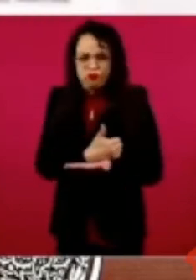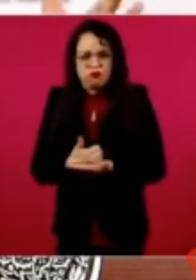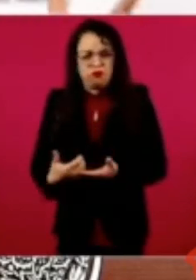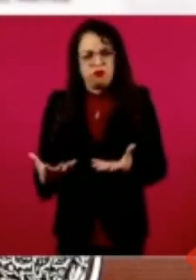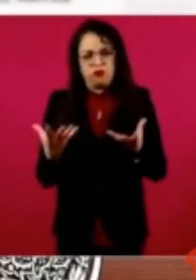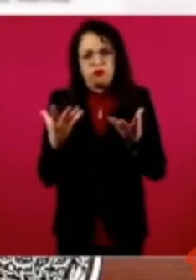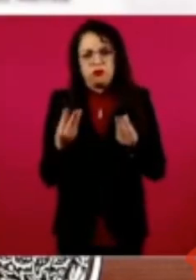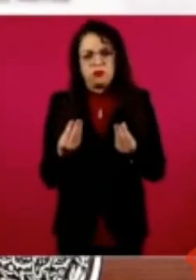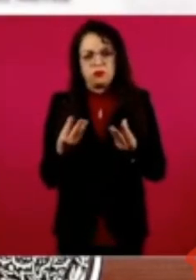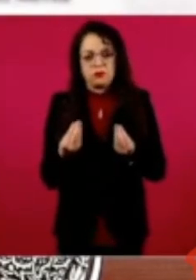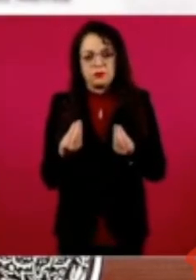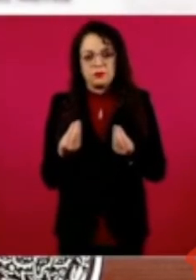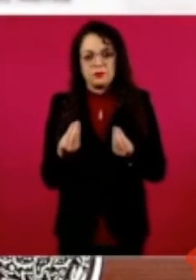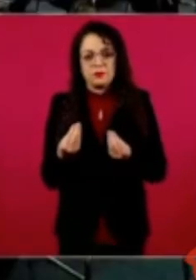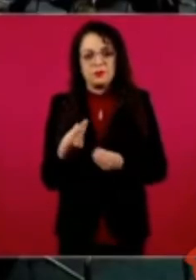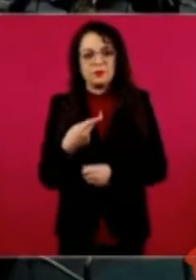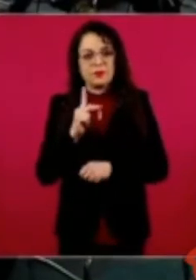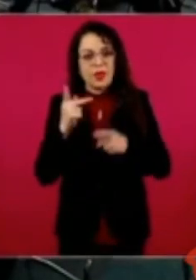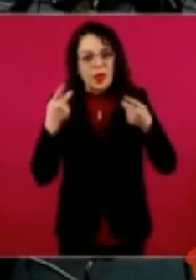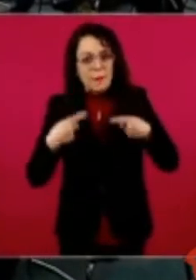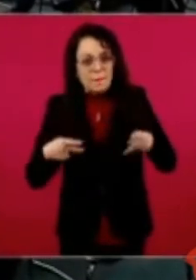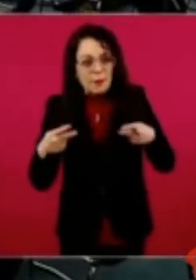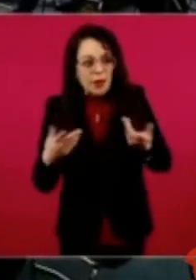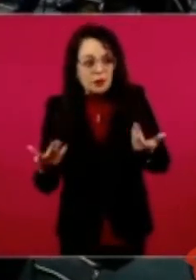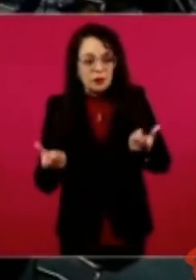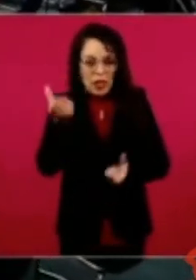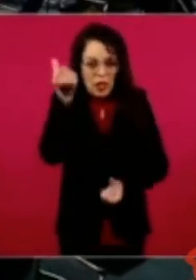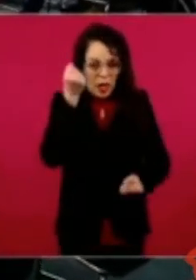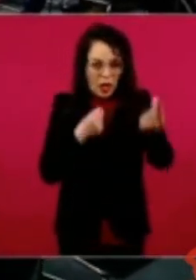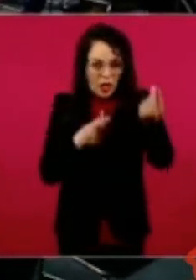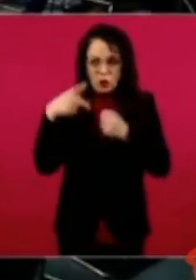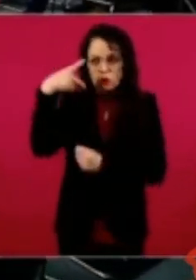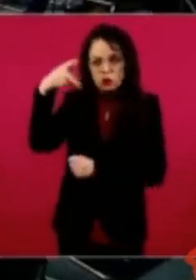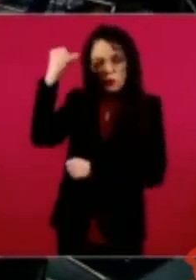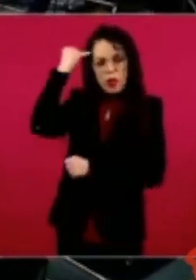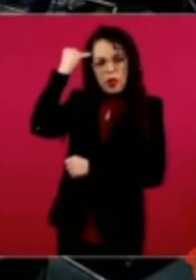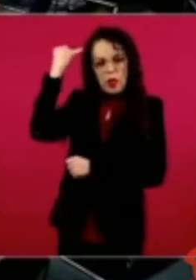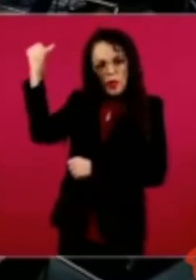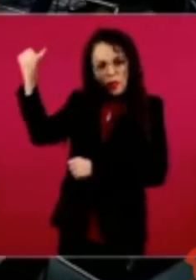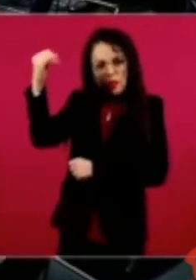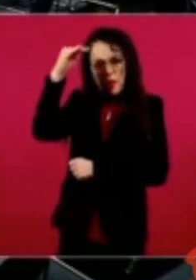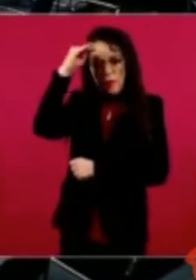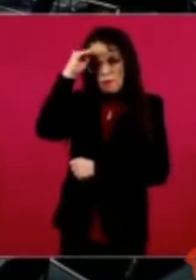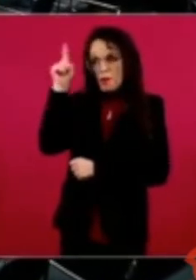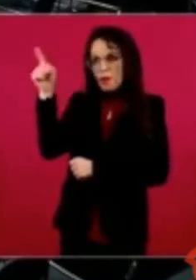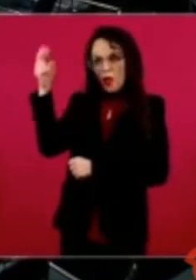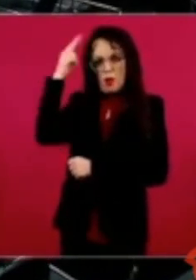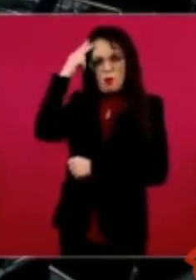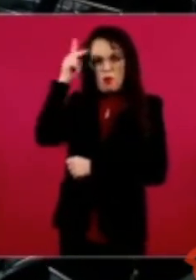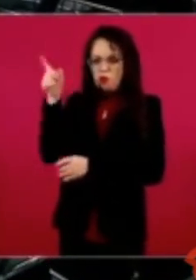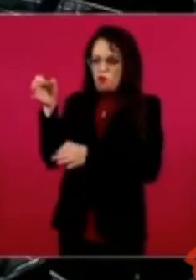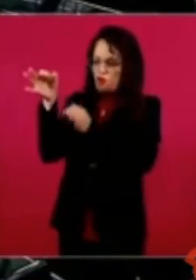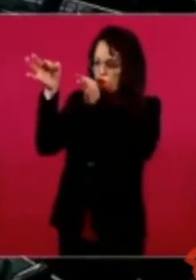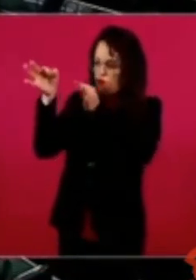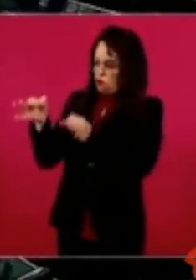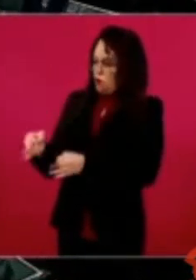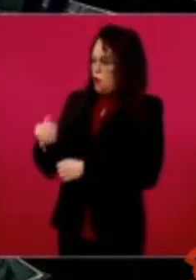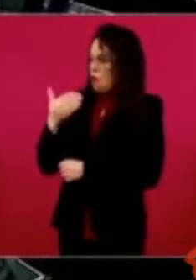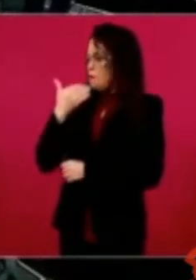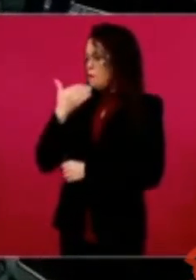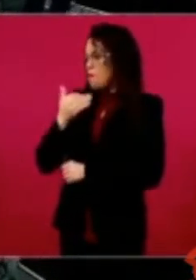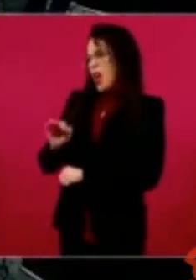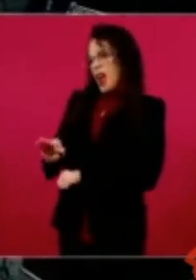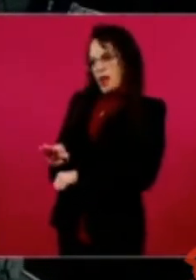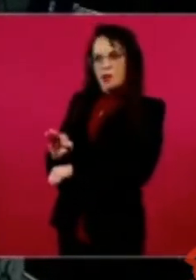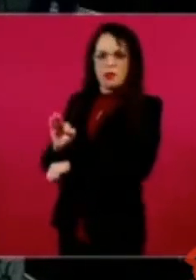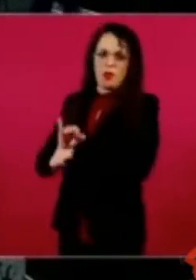idea de la gente, o de algunos, ¿no?, que defienden el porfiriato es: no